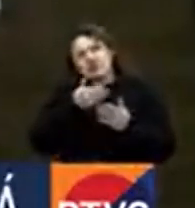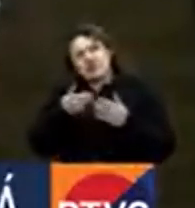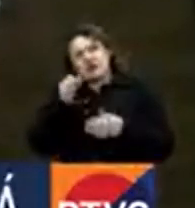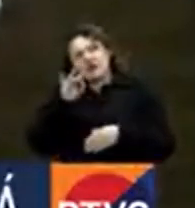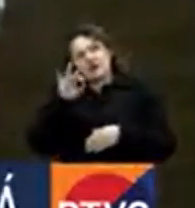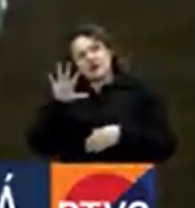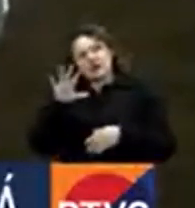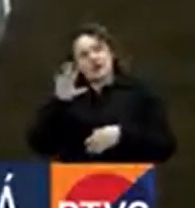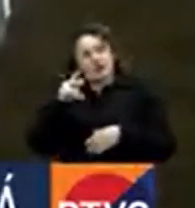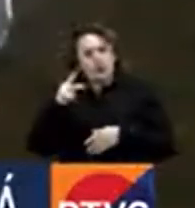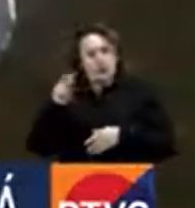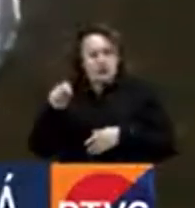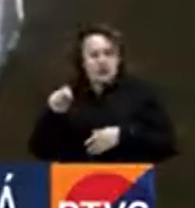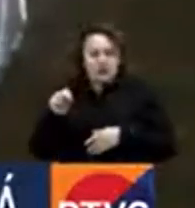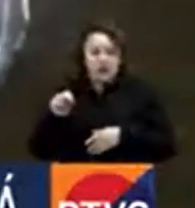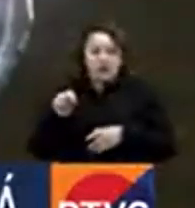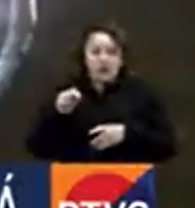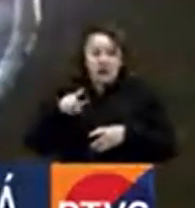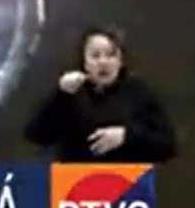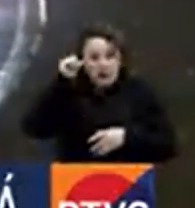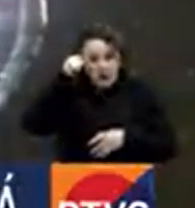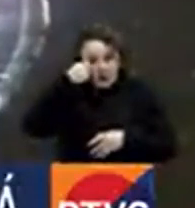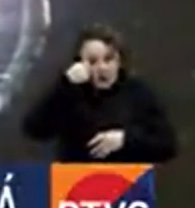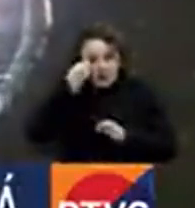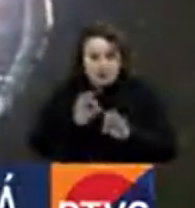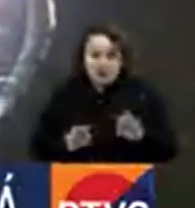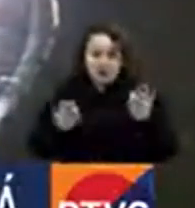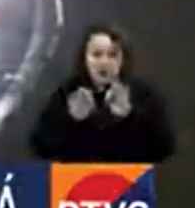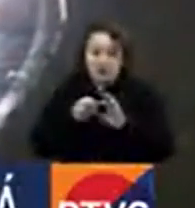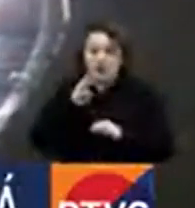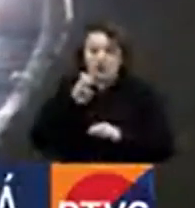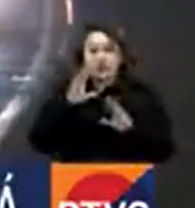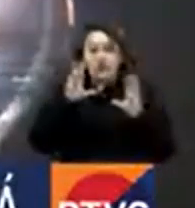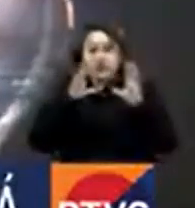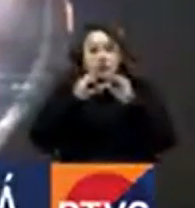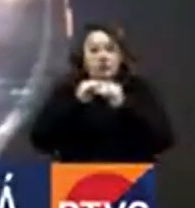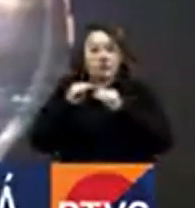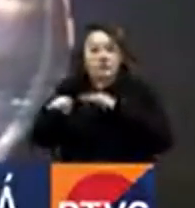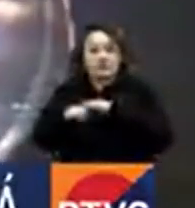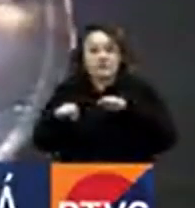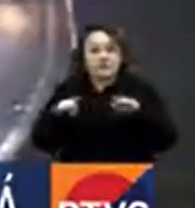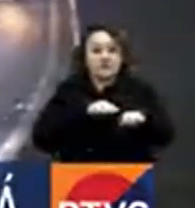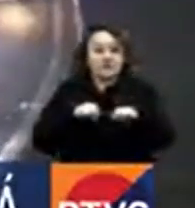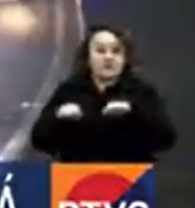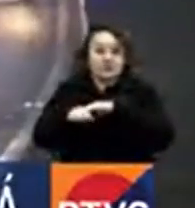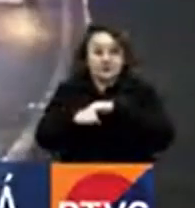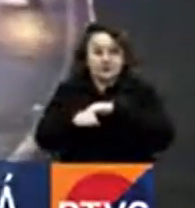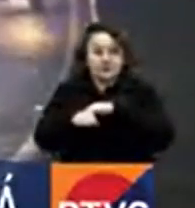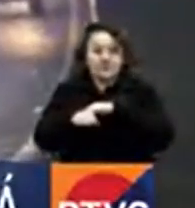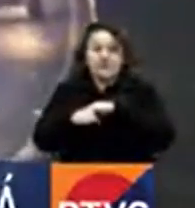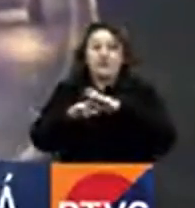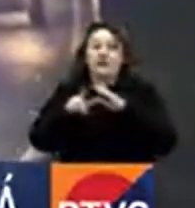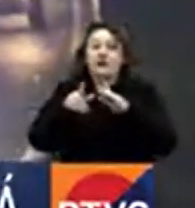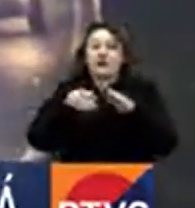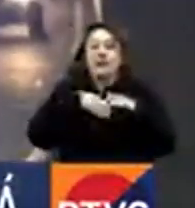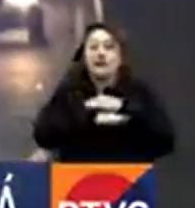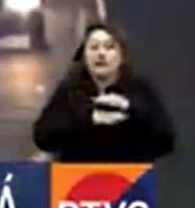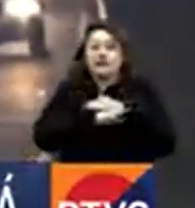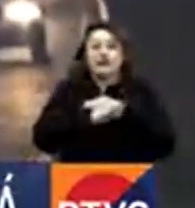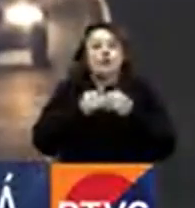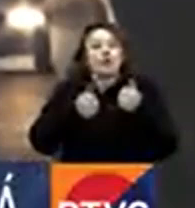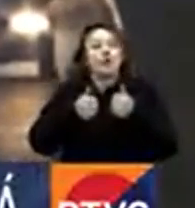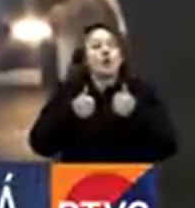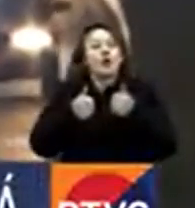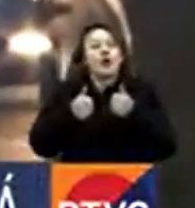kilómetros por hora. Importante recordar, como usted lo mencionaba, que hasta las 8 de la noche regirá el pico y placa regional, por lo que solo pueden ingresar vehículos terminados